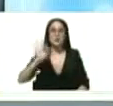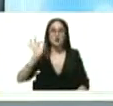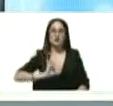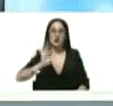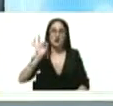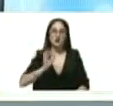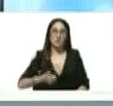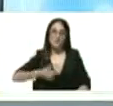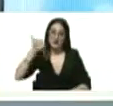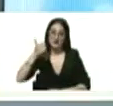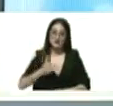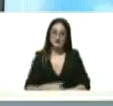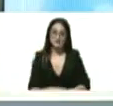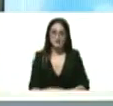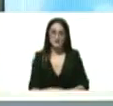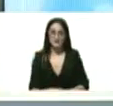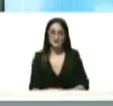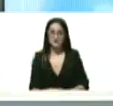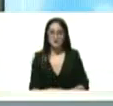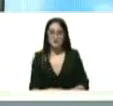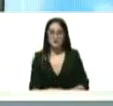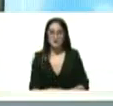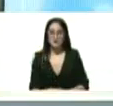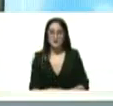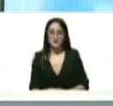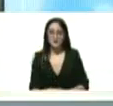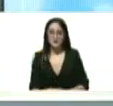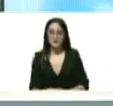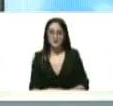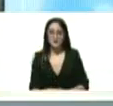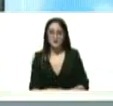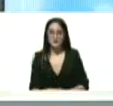120% al pasar de una